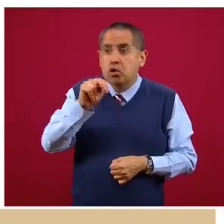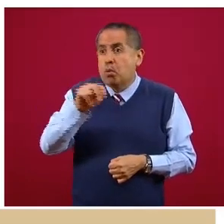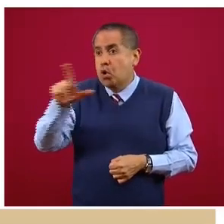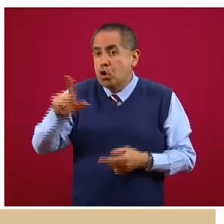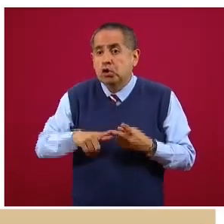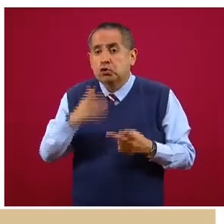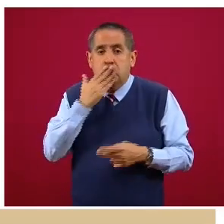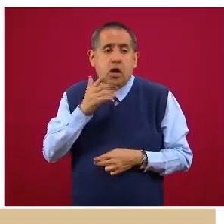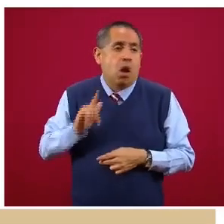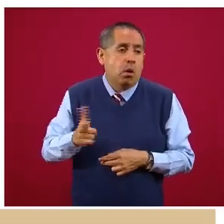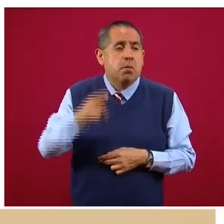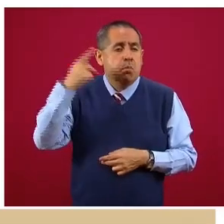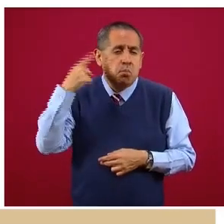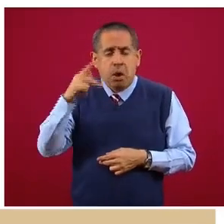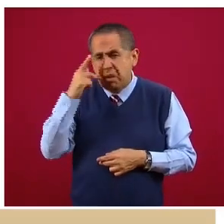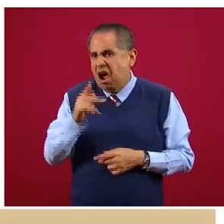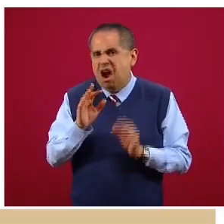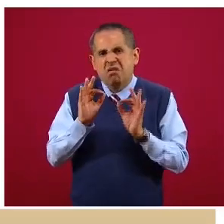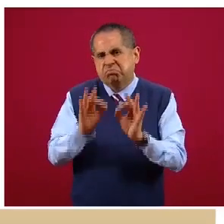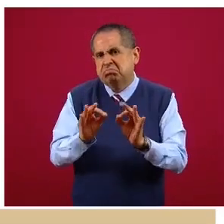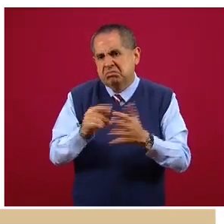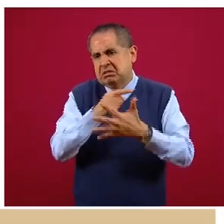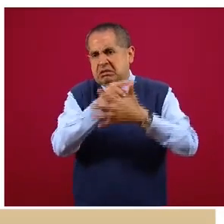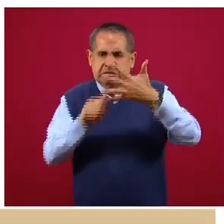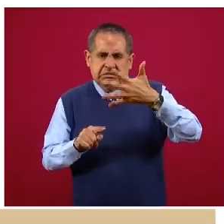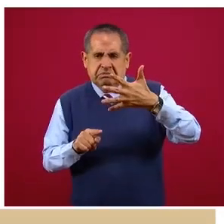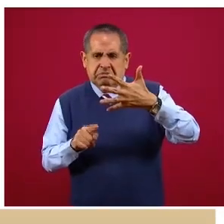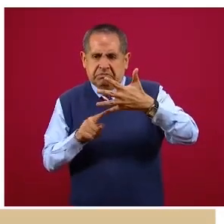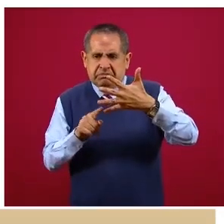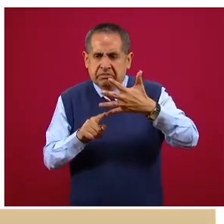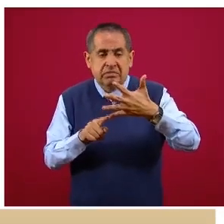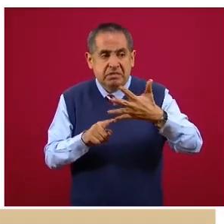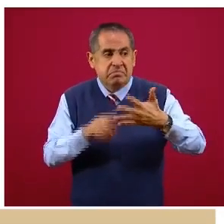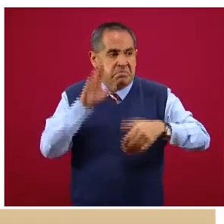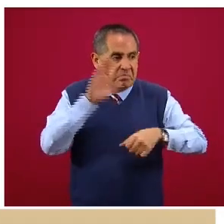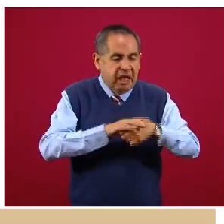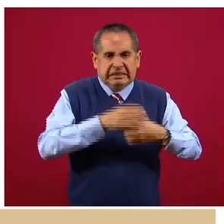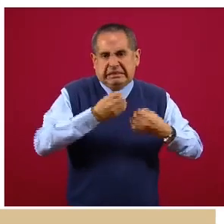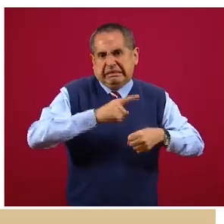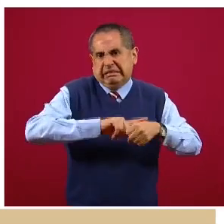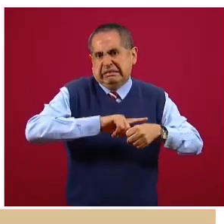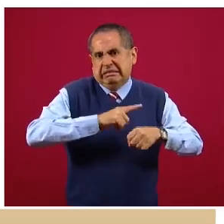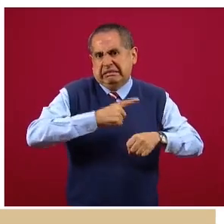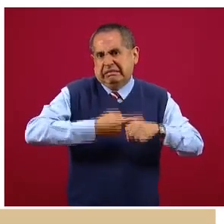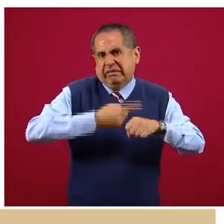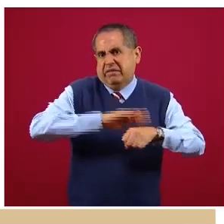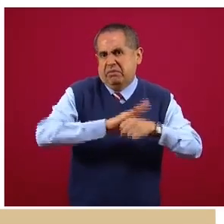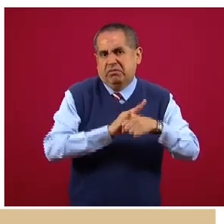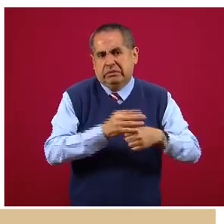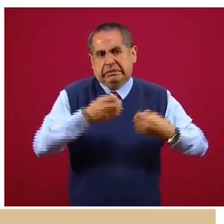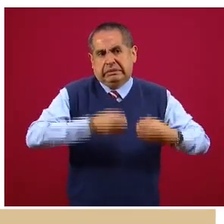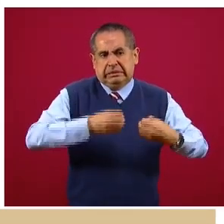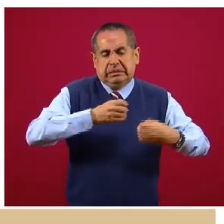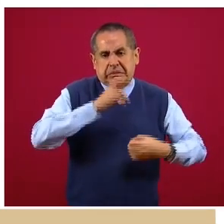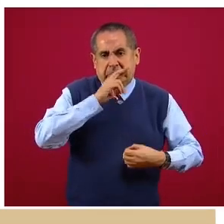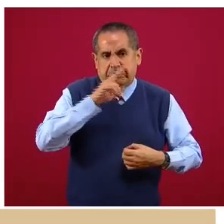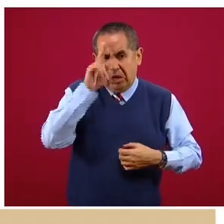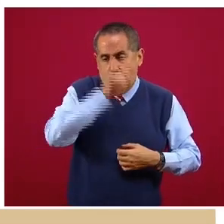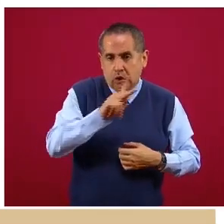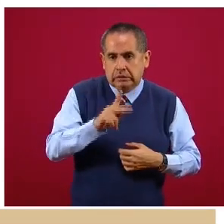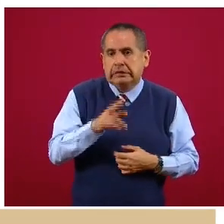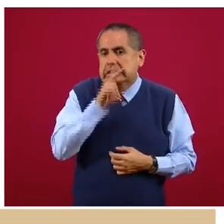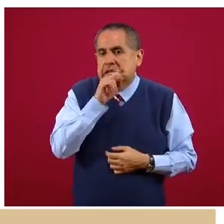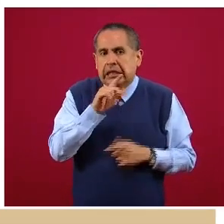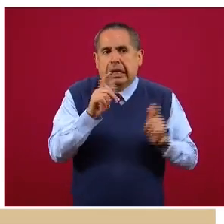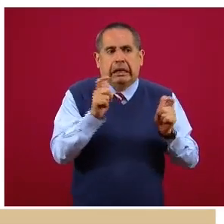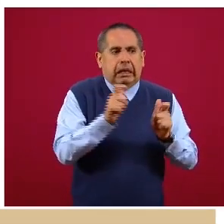Sonora, Guanajuato, Puebla son las primeras 5 en ocupación hospitalaria. Preocupa cuando se empieza a agotar